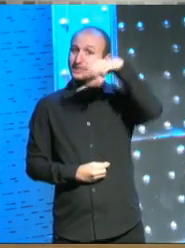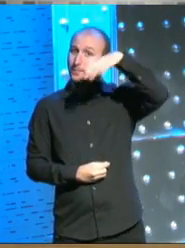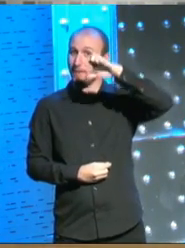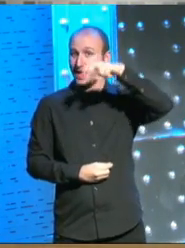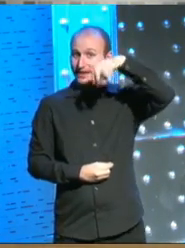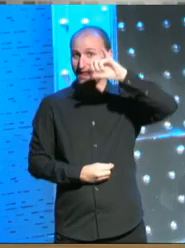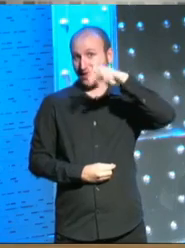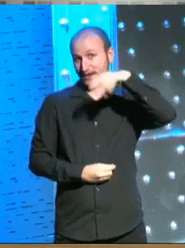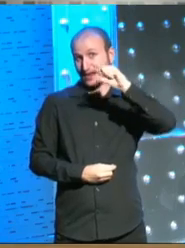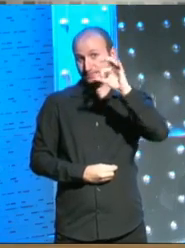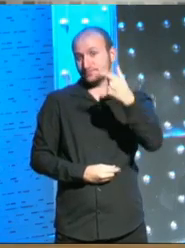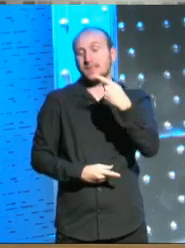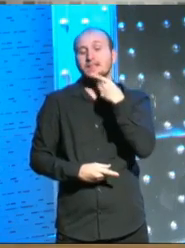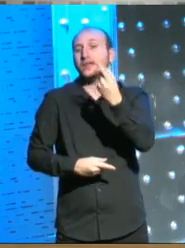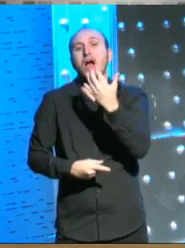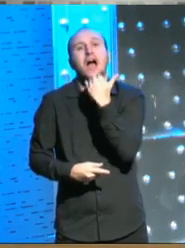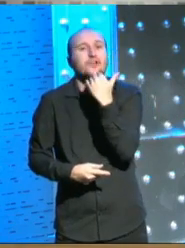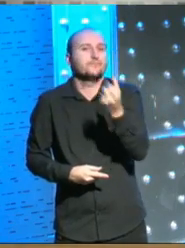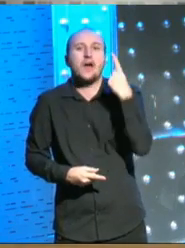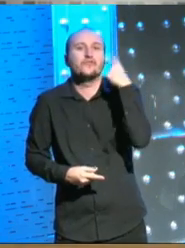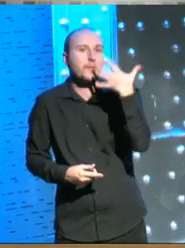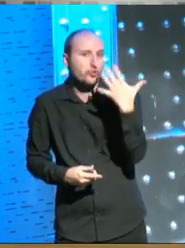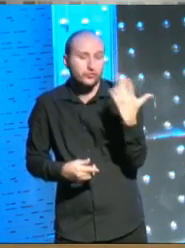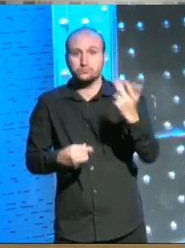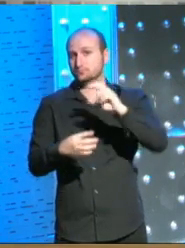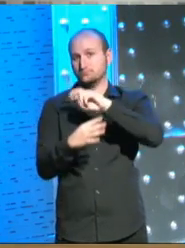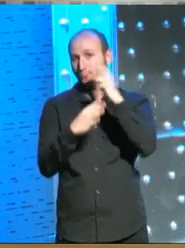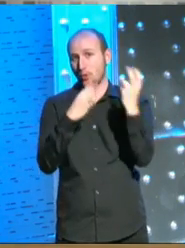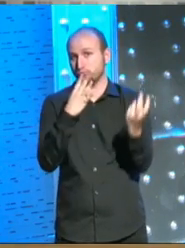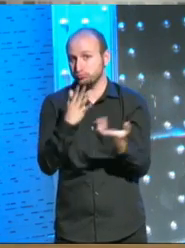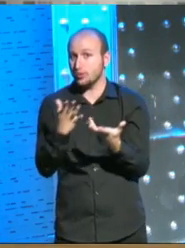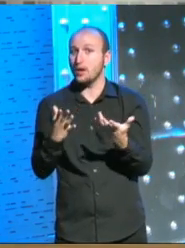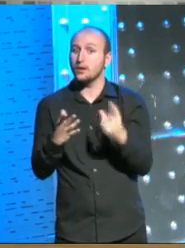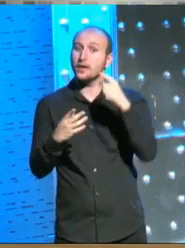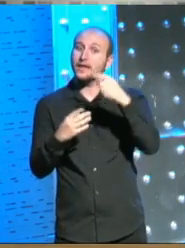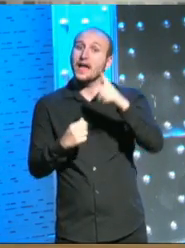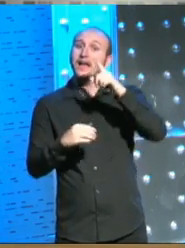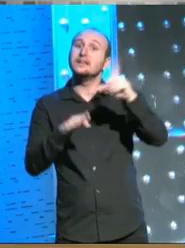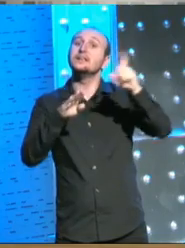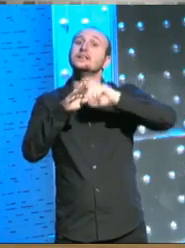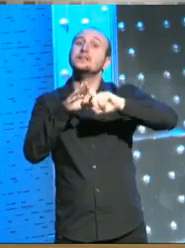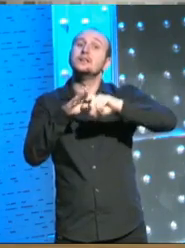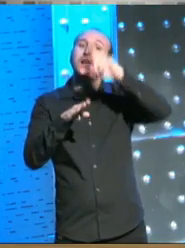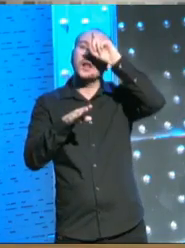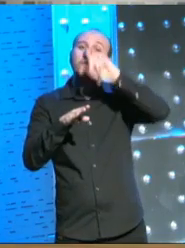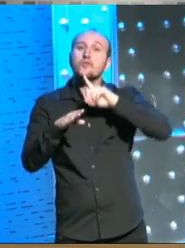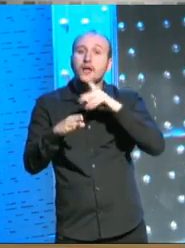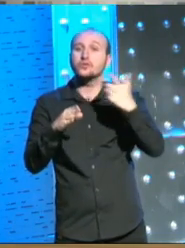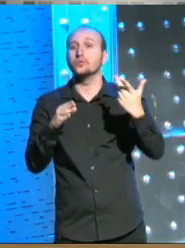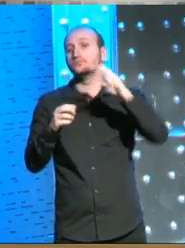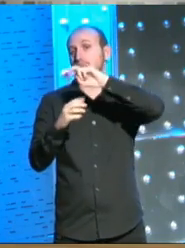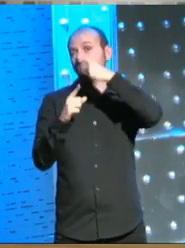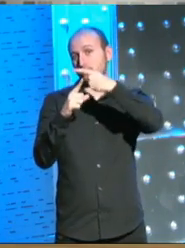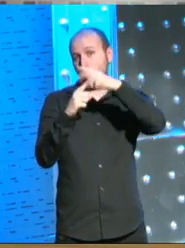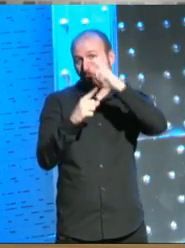ejemplo famoso, el rendimiento de Breda, otro famoso, y al formato del escenario de teatro a la italiana, y